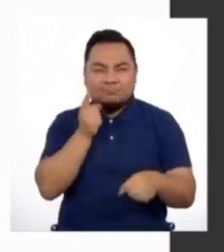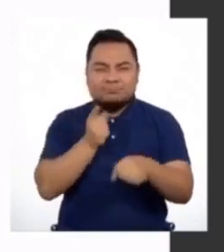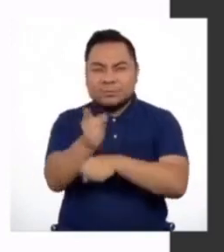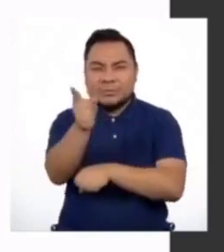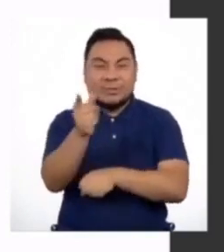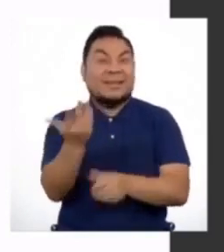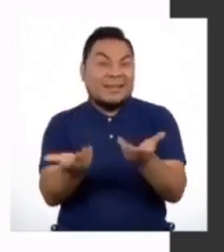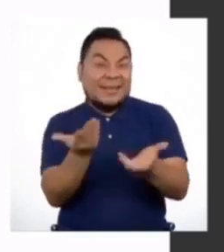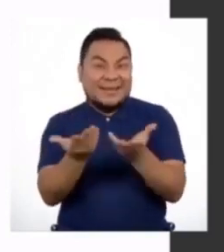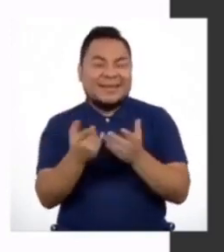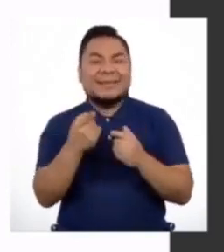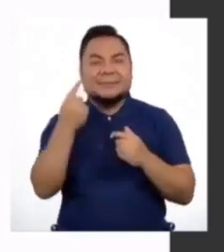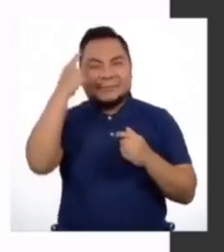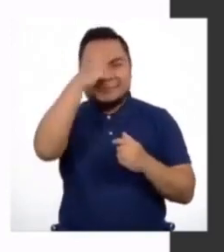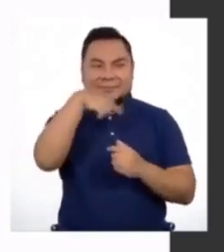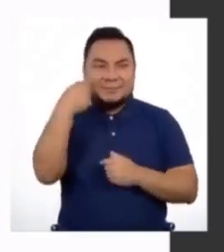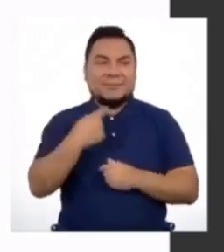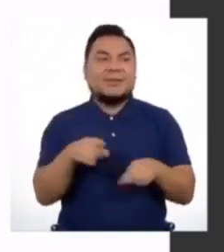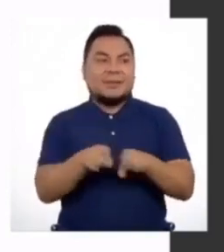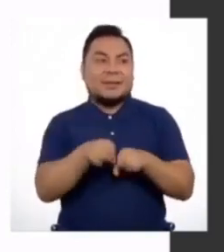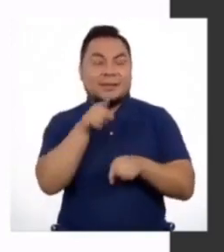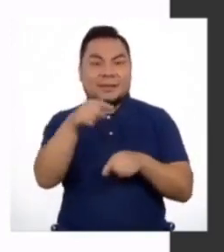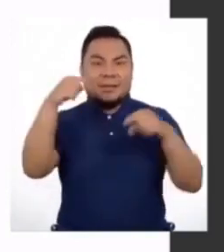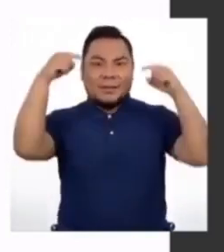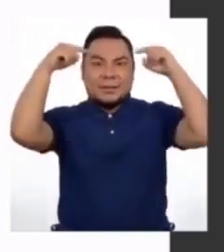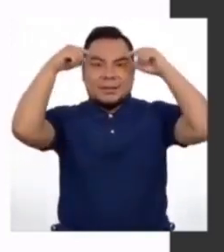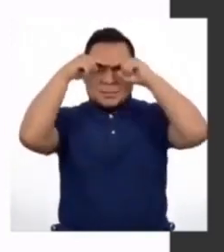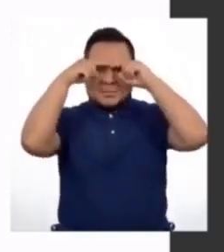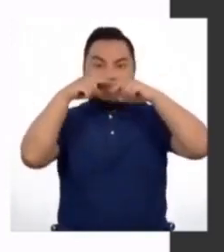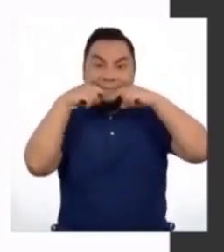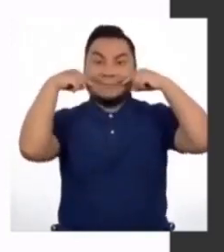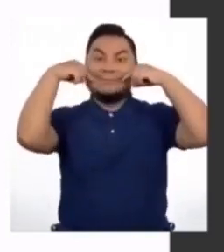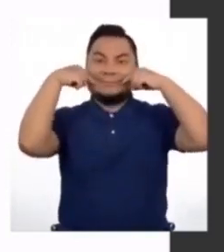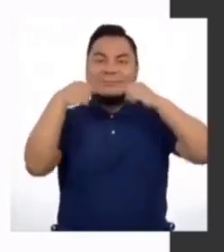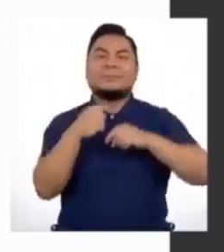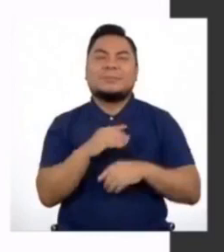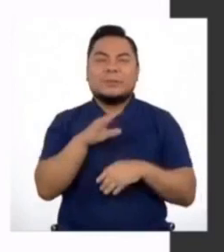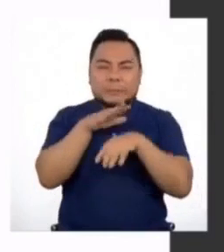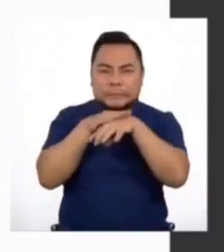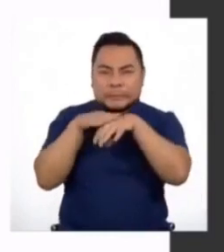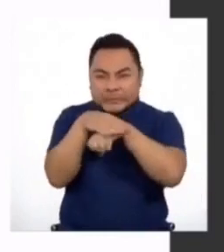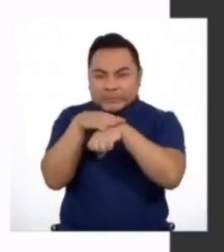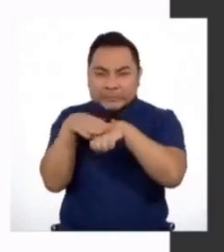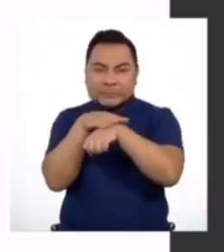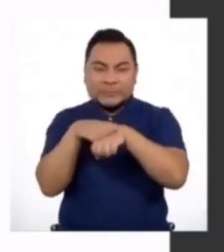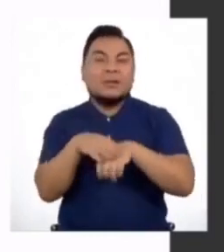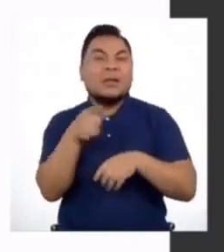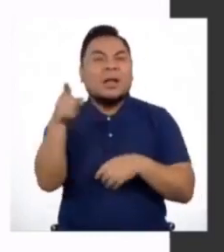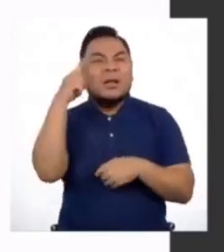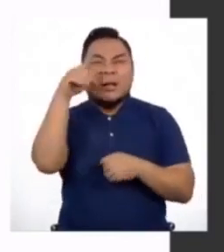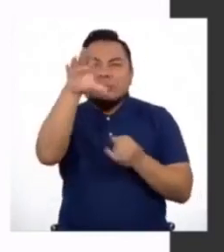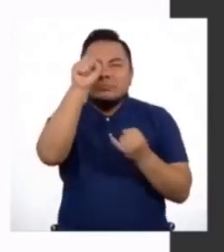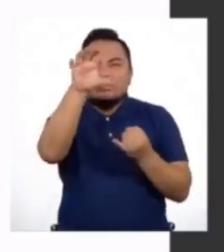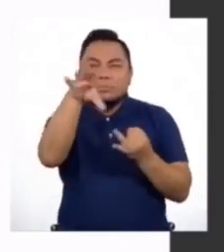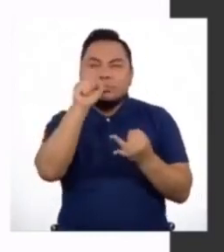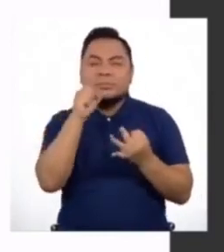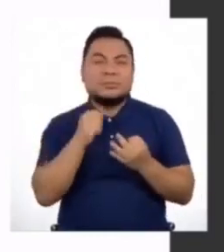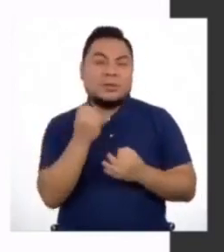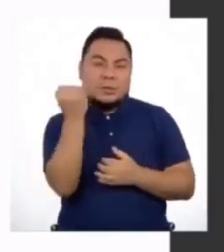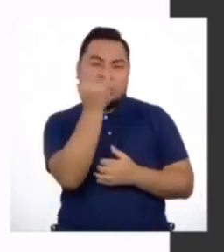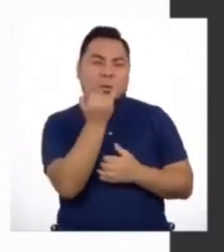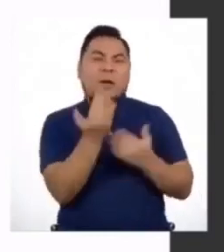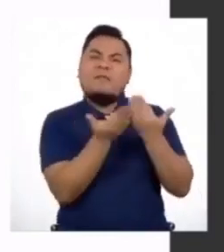¿no? Entonces, de eso se trata el cómic, de tener muchas expresiones, muchos resultados, con elementos que parten de figuras